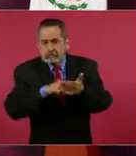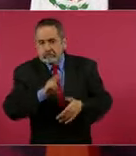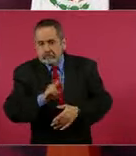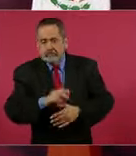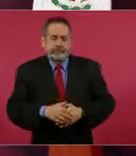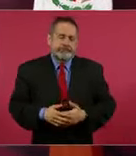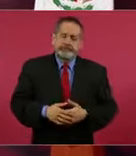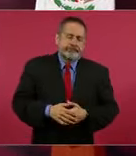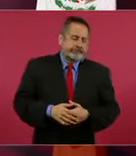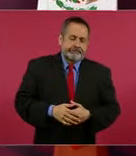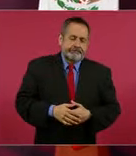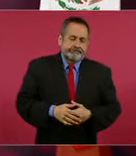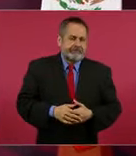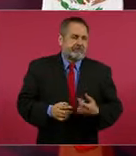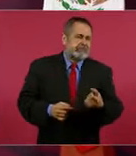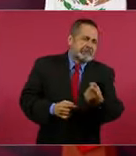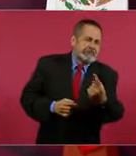honrosas excepciones.